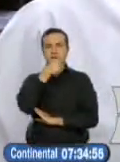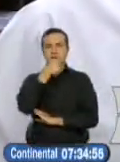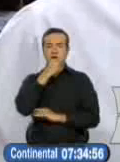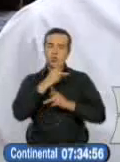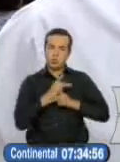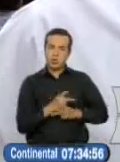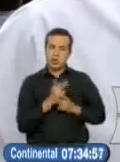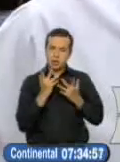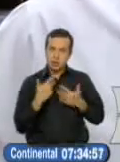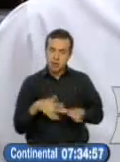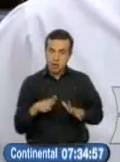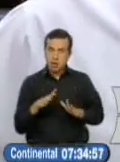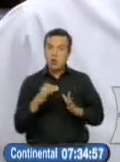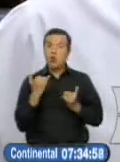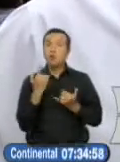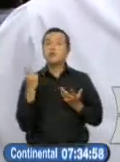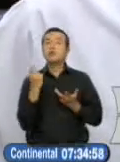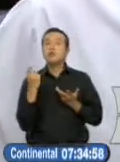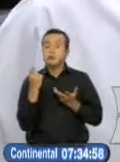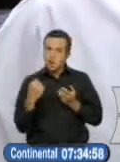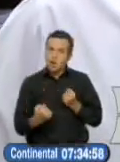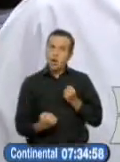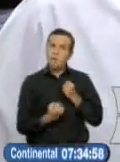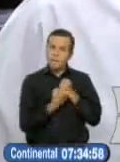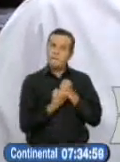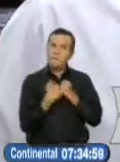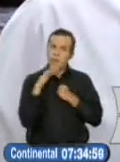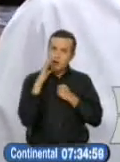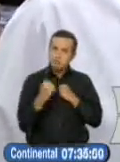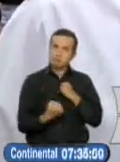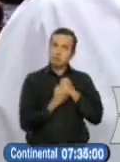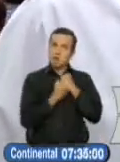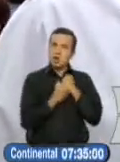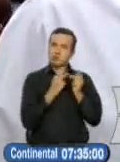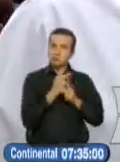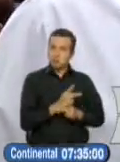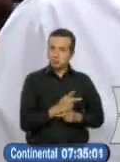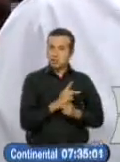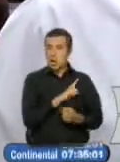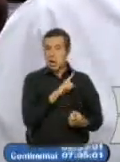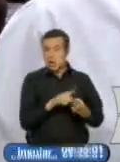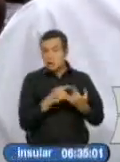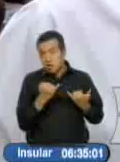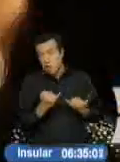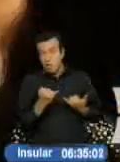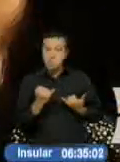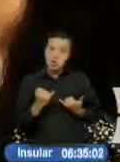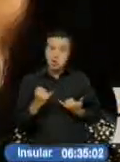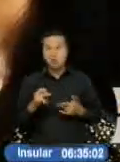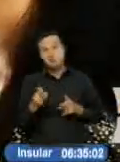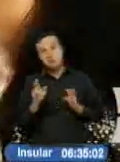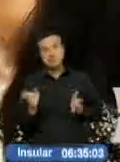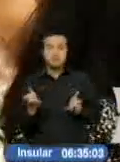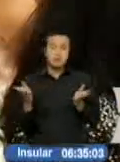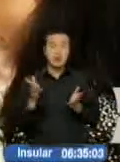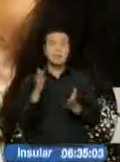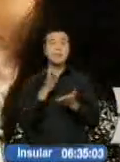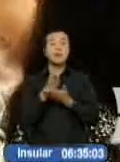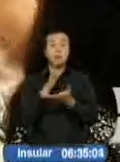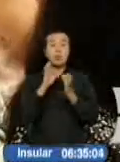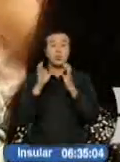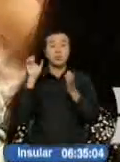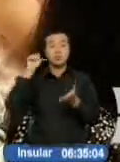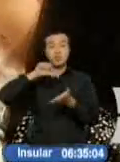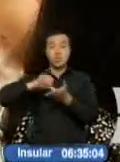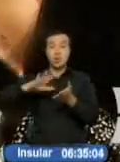protección. Lo que se necesita es fortalecer esa protección, que hasta el momento ha sido un poco permisiva. Desde los medios de comunicación de